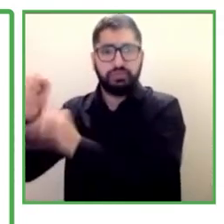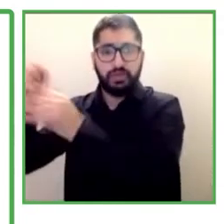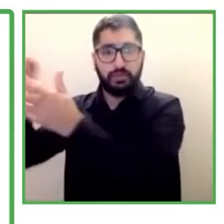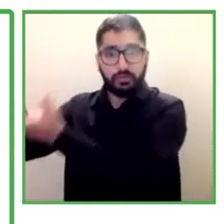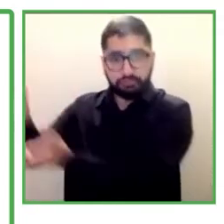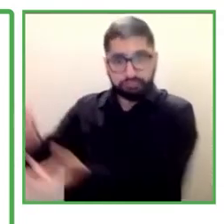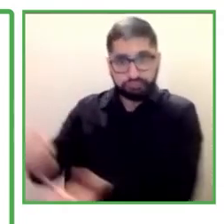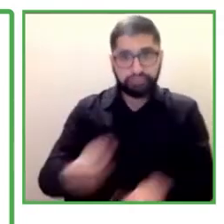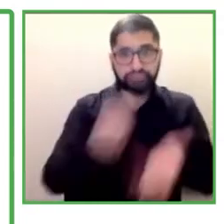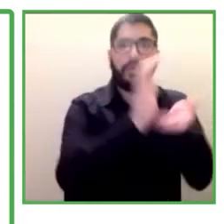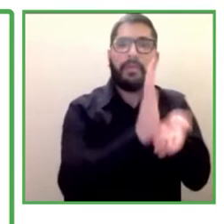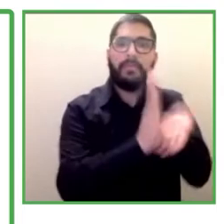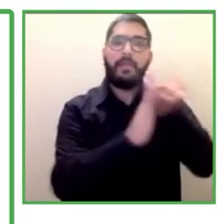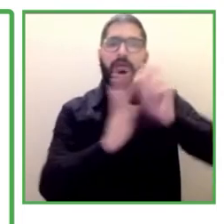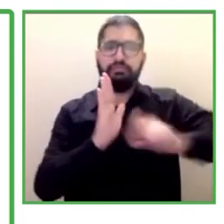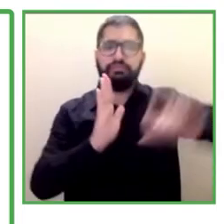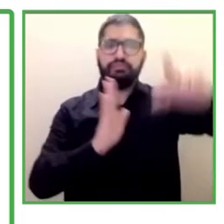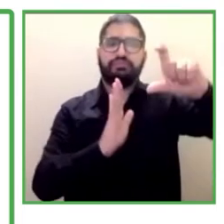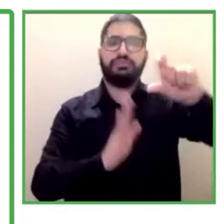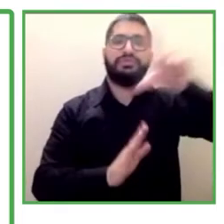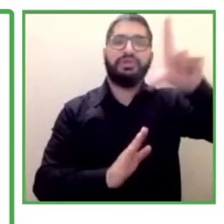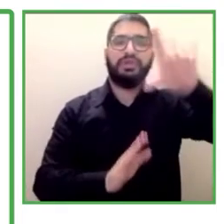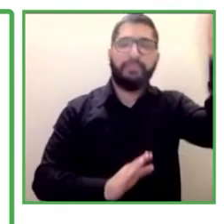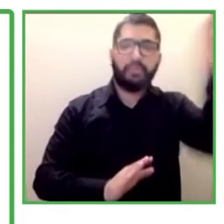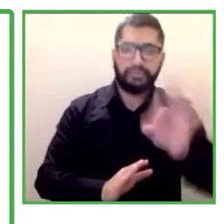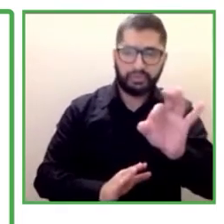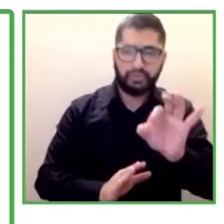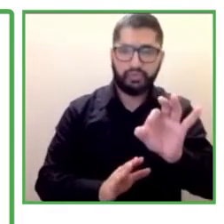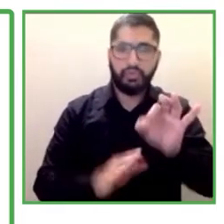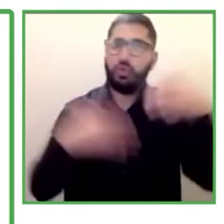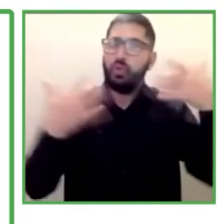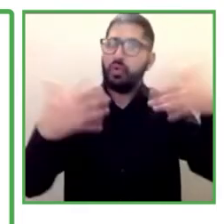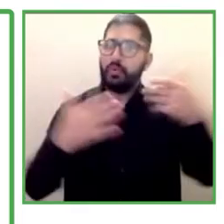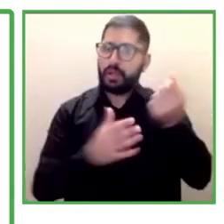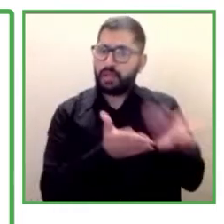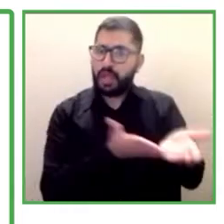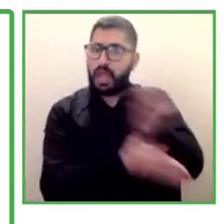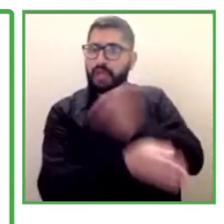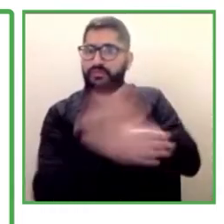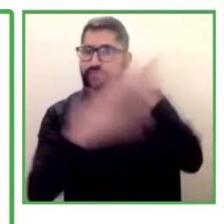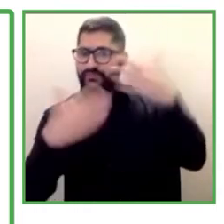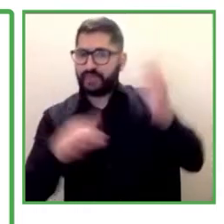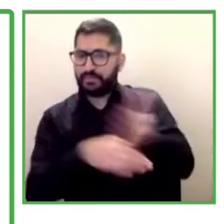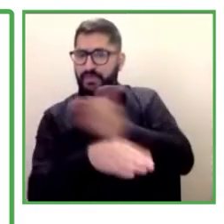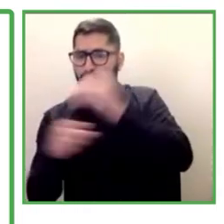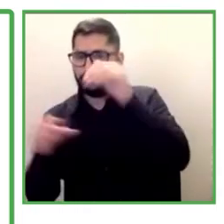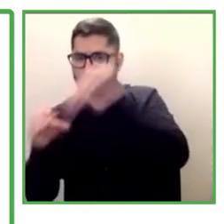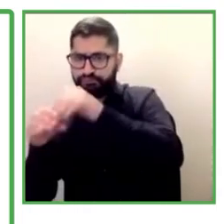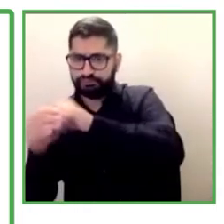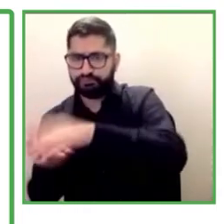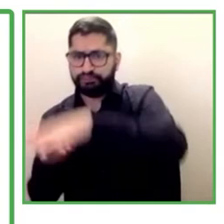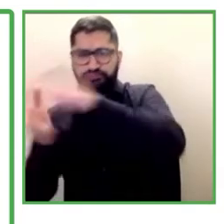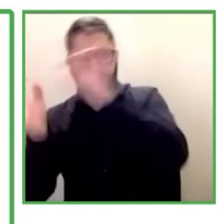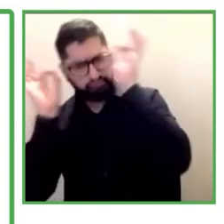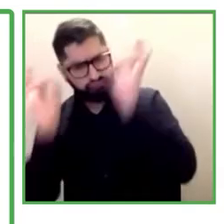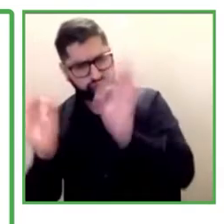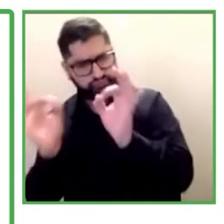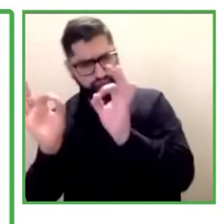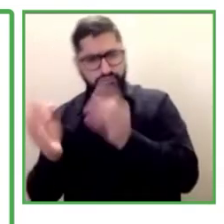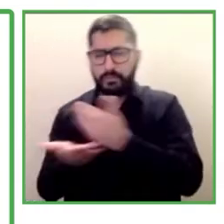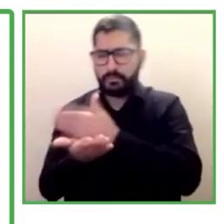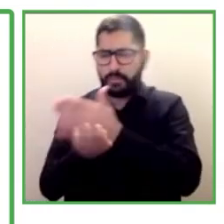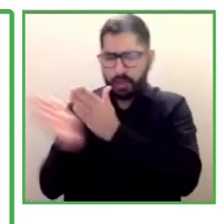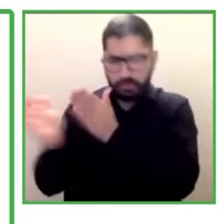2% adicional es una reserva de plazas específica para personas con discapacidad intelectual, porque se identifica la